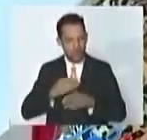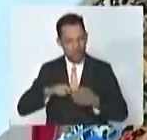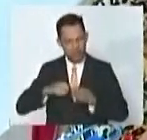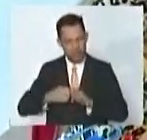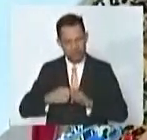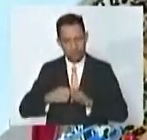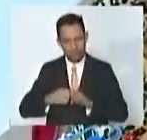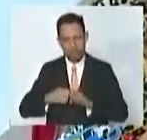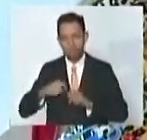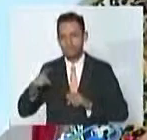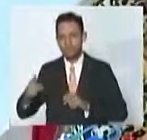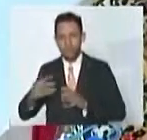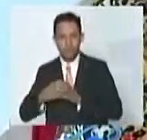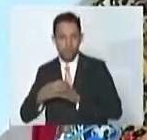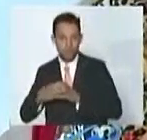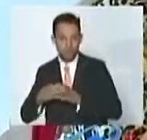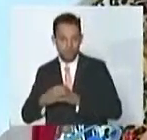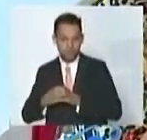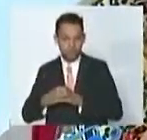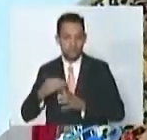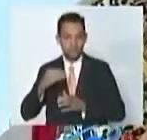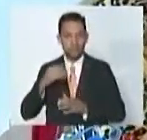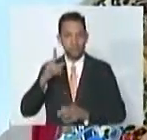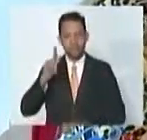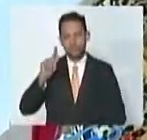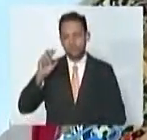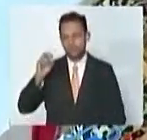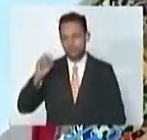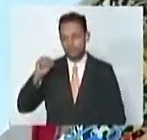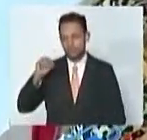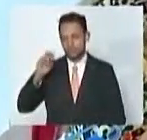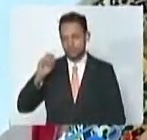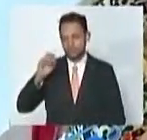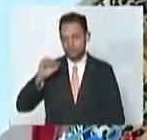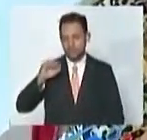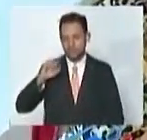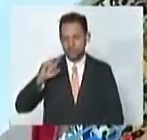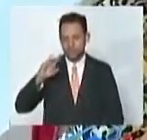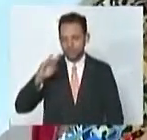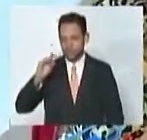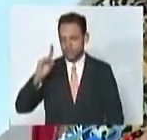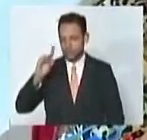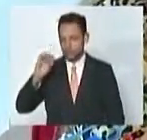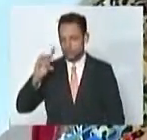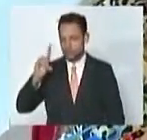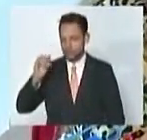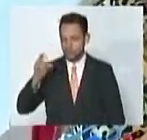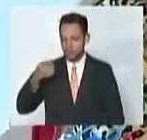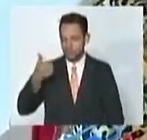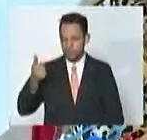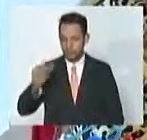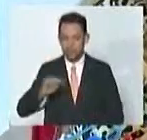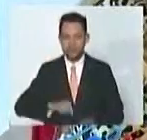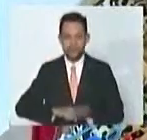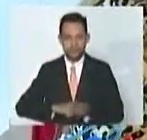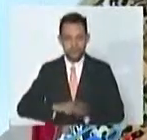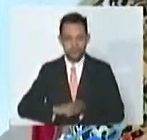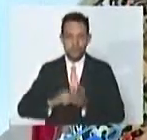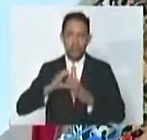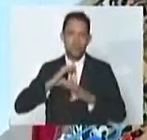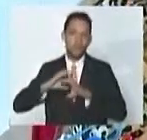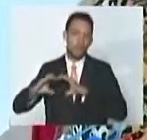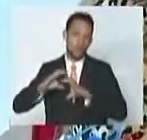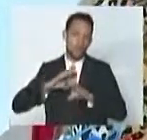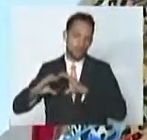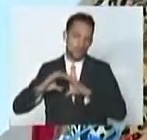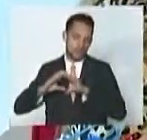fonoaudiólogas trabajamos ya con base a las lesiones que existen y trabajamos la comunicación,